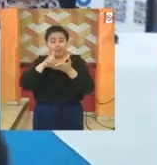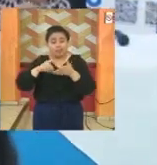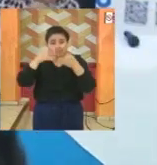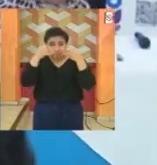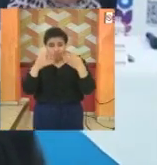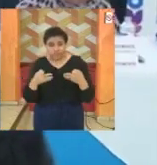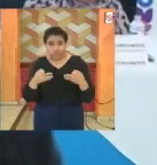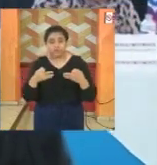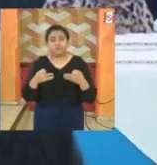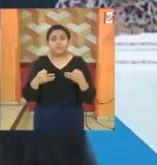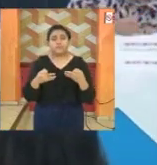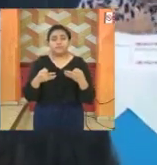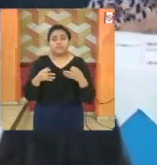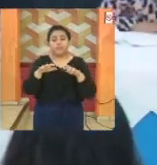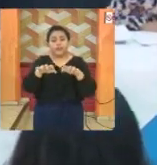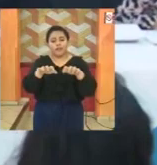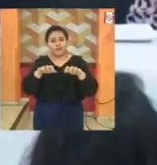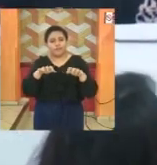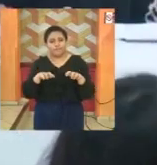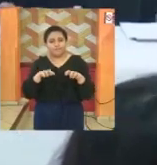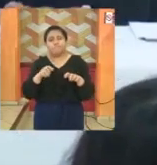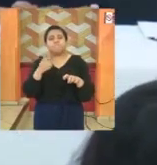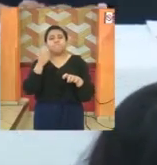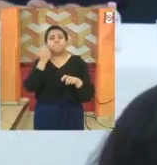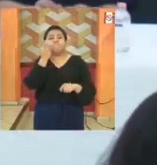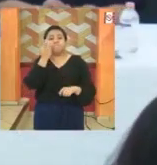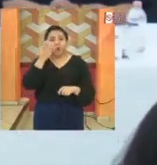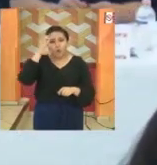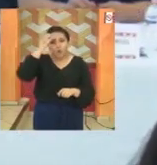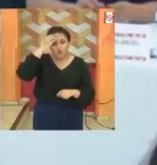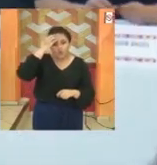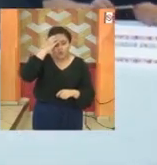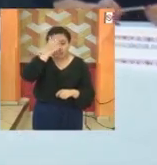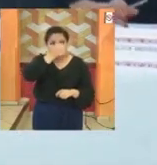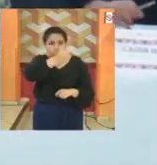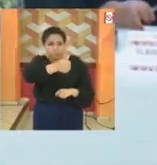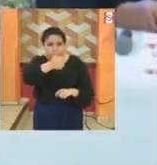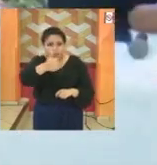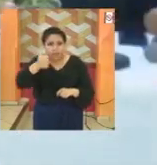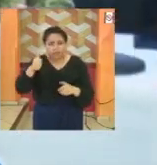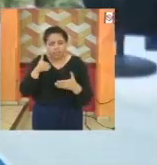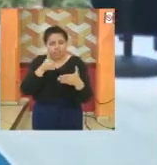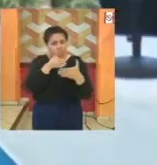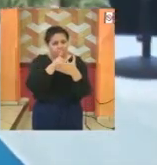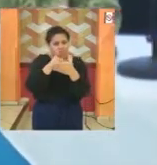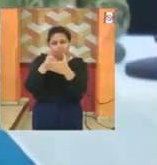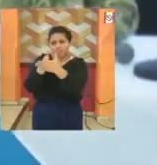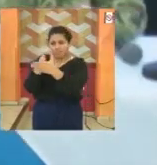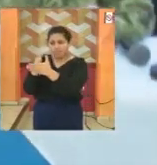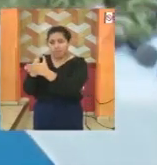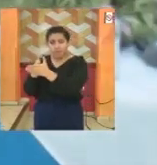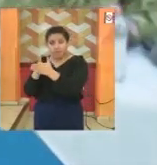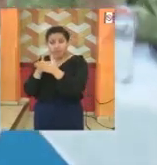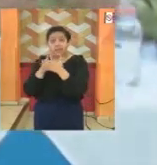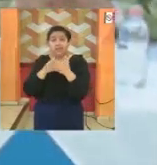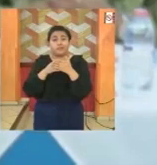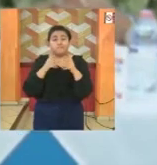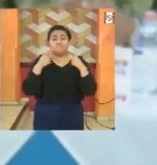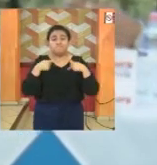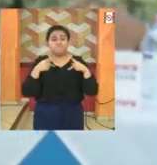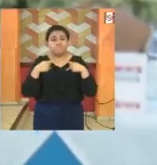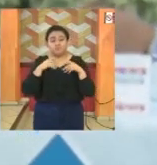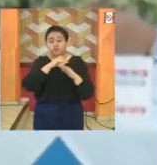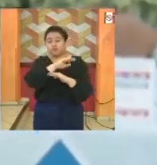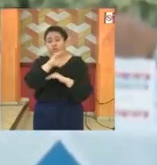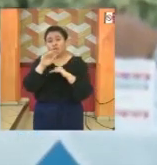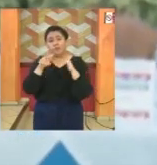de este foro, pretende conocer de viva voz los retos a los que se enfrenta la población